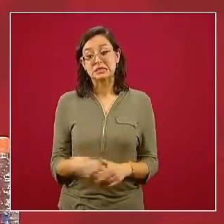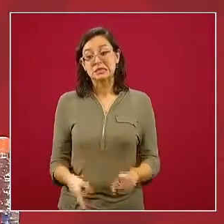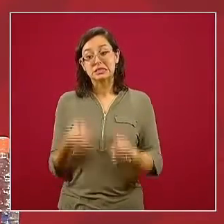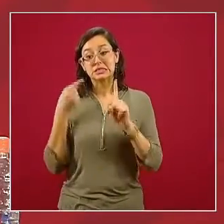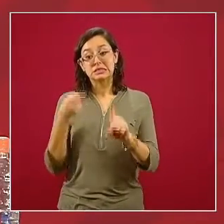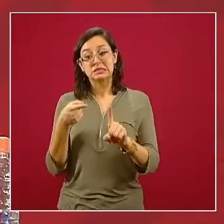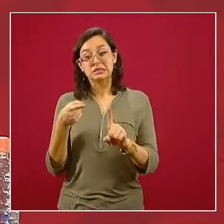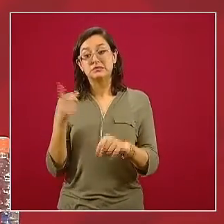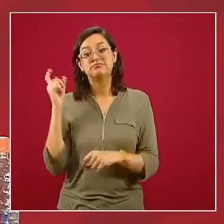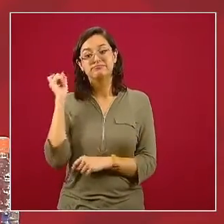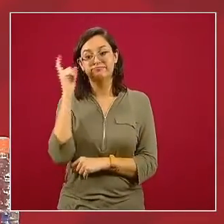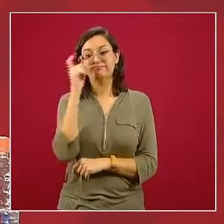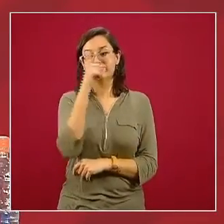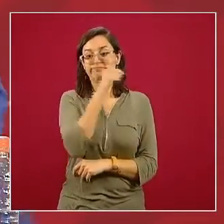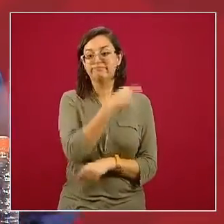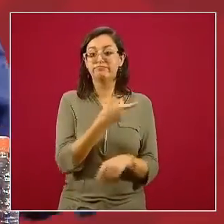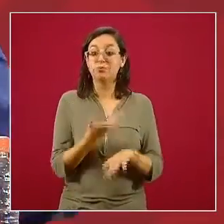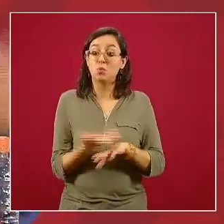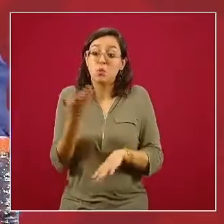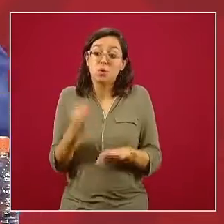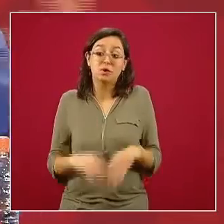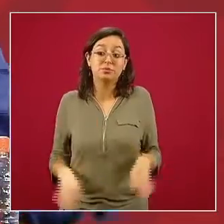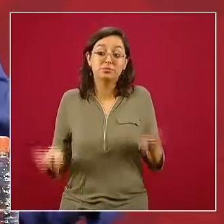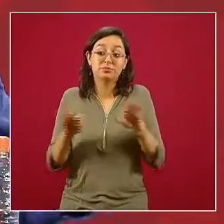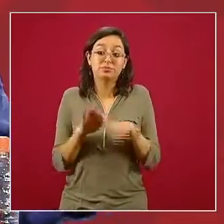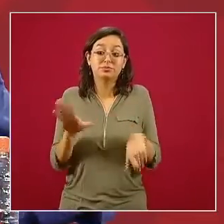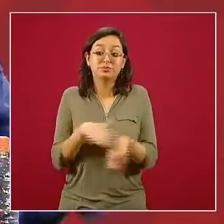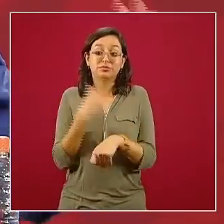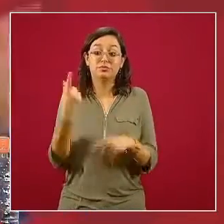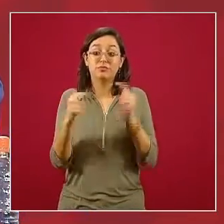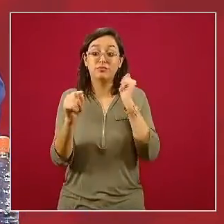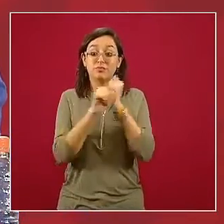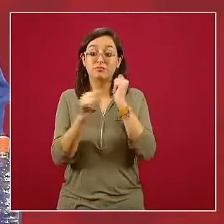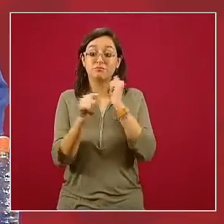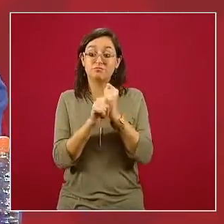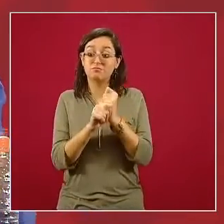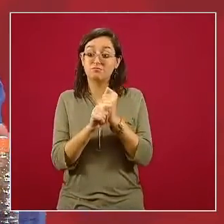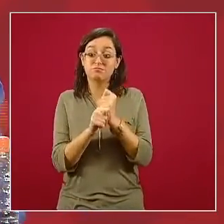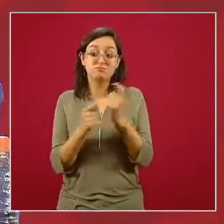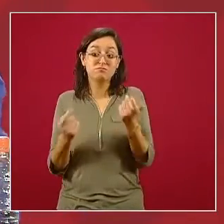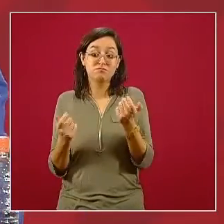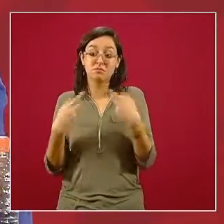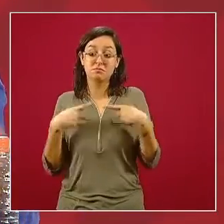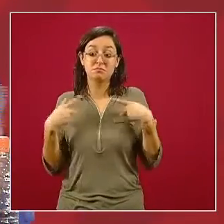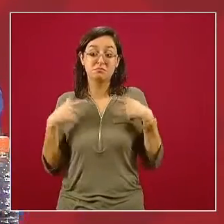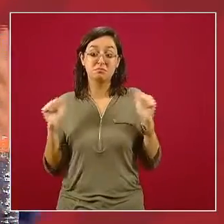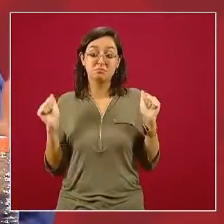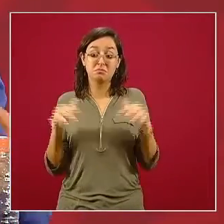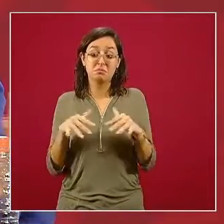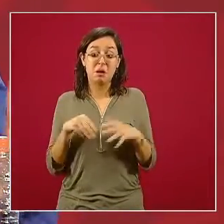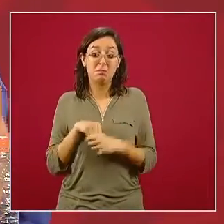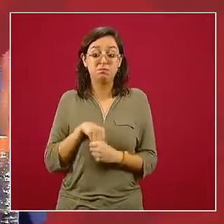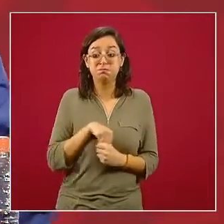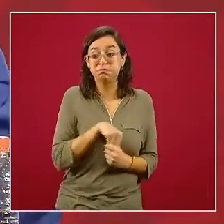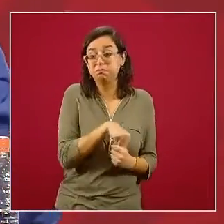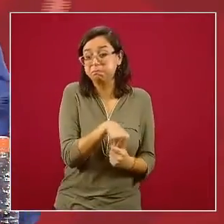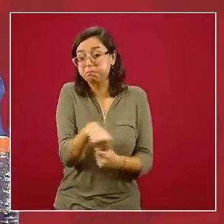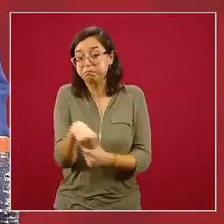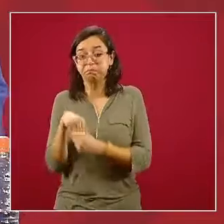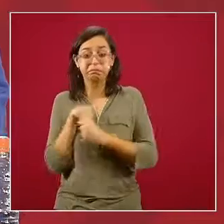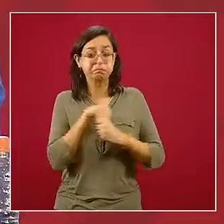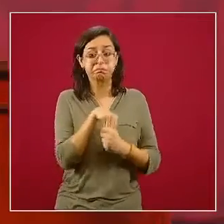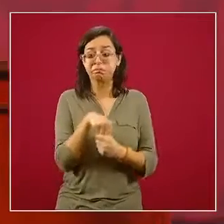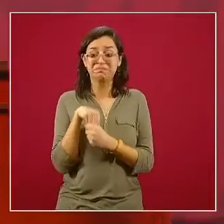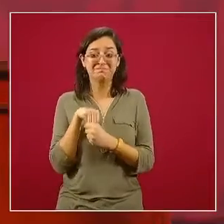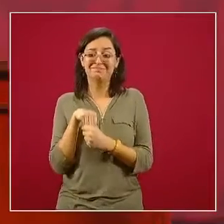importante. El transporte es un espacio de confinamiento, es casi imposible pensar que no